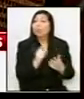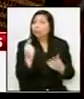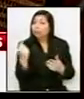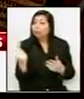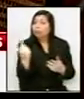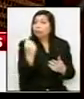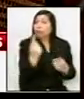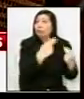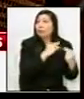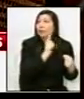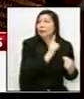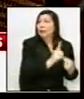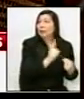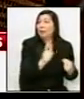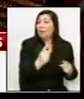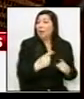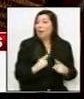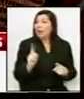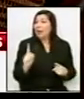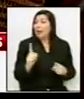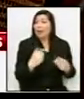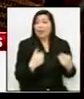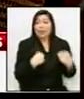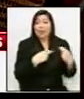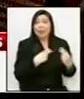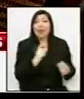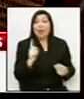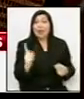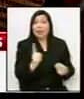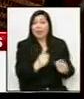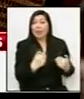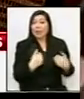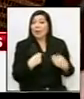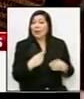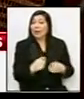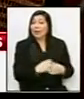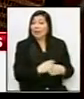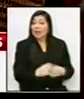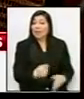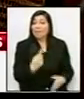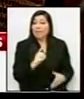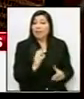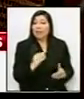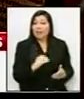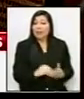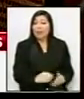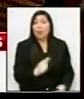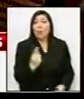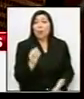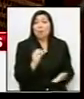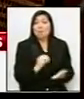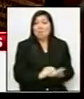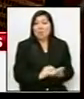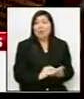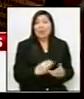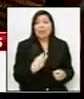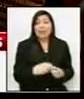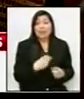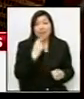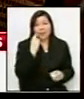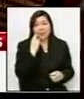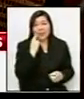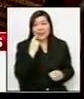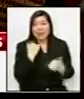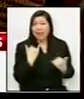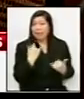haces esto, tú haces aquello. Cada uno tiene un rol, cada uno tiene tareas determinadas para cometer uno o más delitos graves.